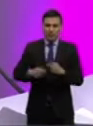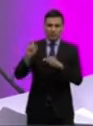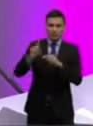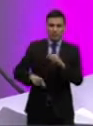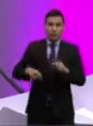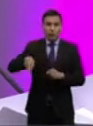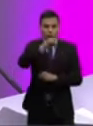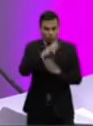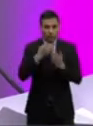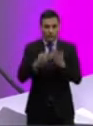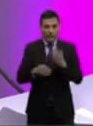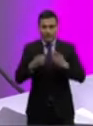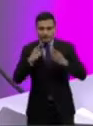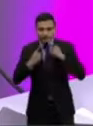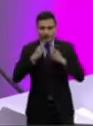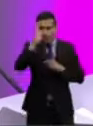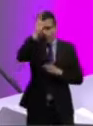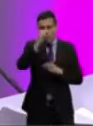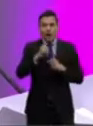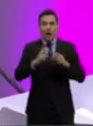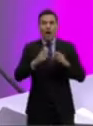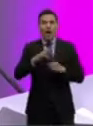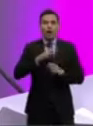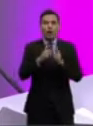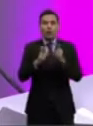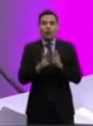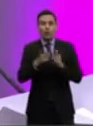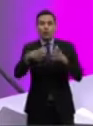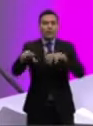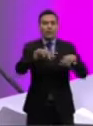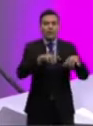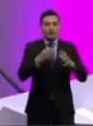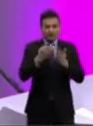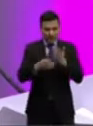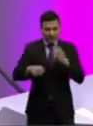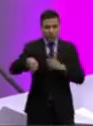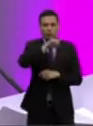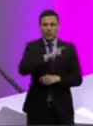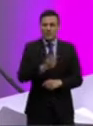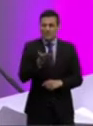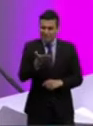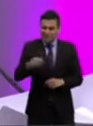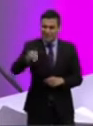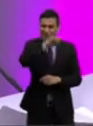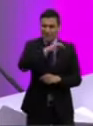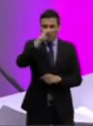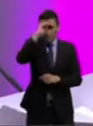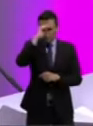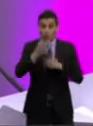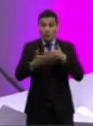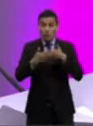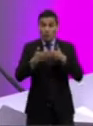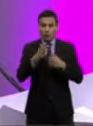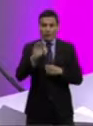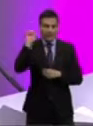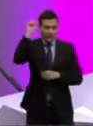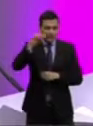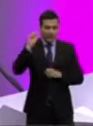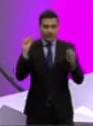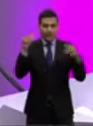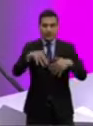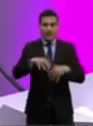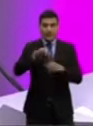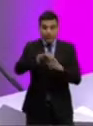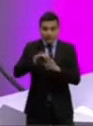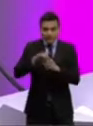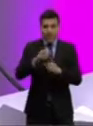y cada quien jala para su propia conveniencia, dejando de lado el bien común. Les pido reflexionen y vamos juntos a votar para quitar el poder